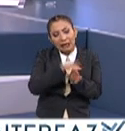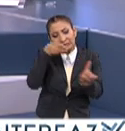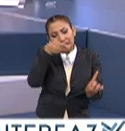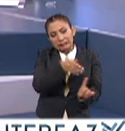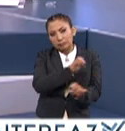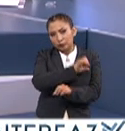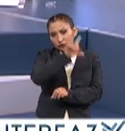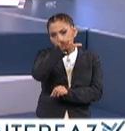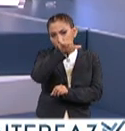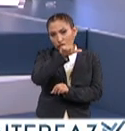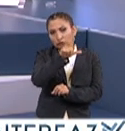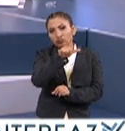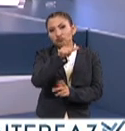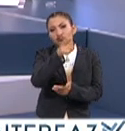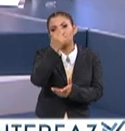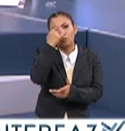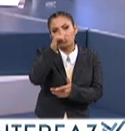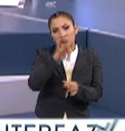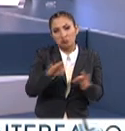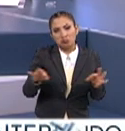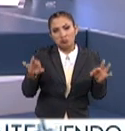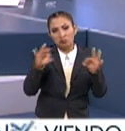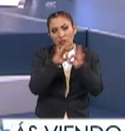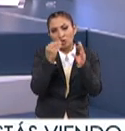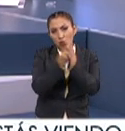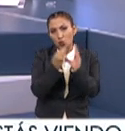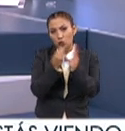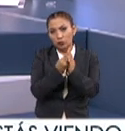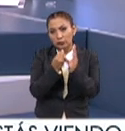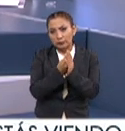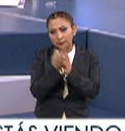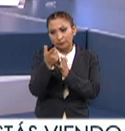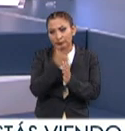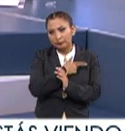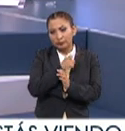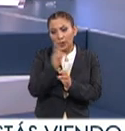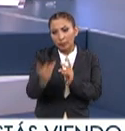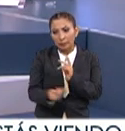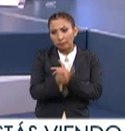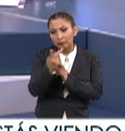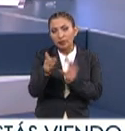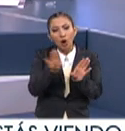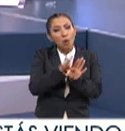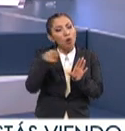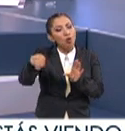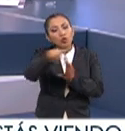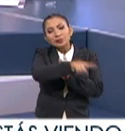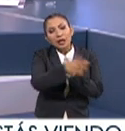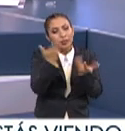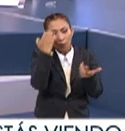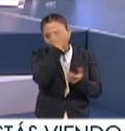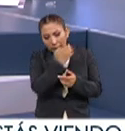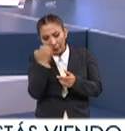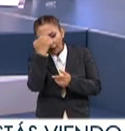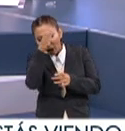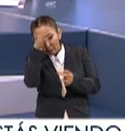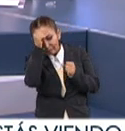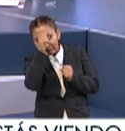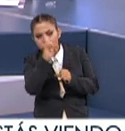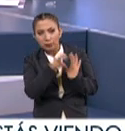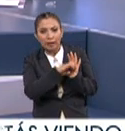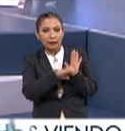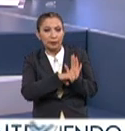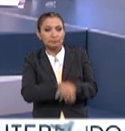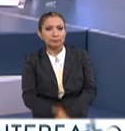parte profesional. Creo que es muy importante este curso, por eso me gustaría hacerle esta pregunta. ¿Cómo ustedes la están evaluando, el concepto de